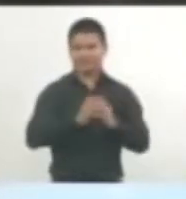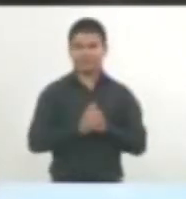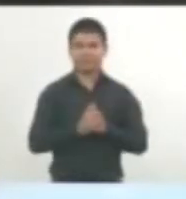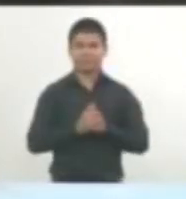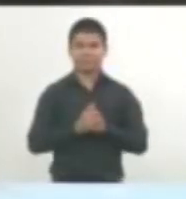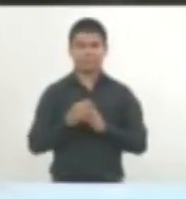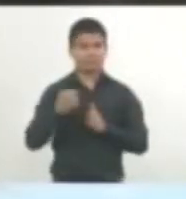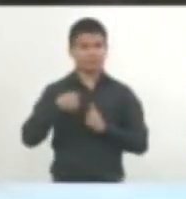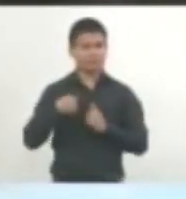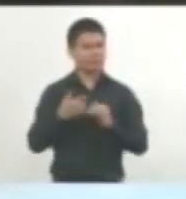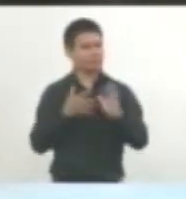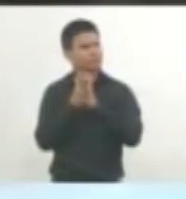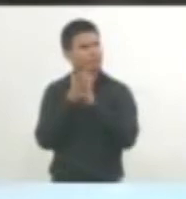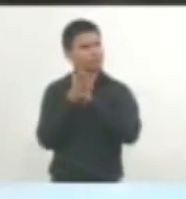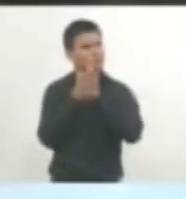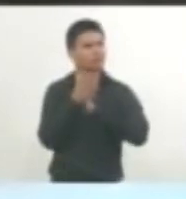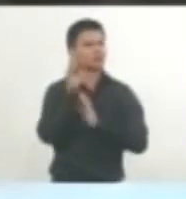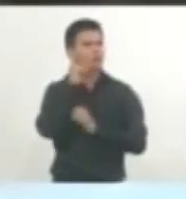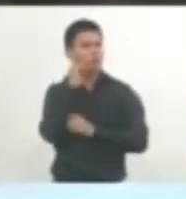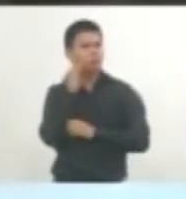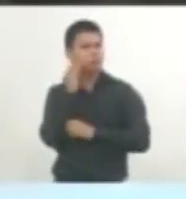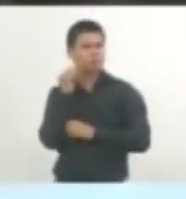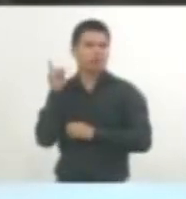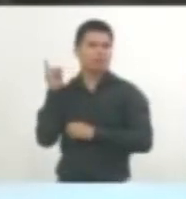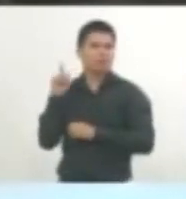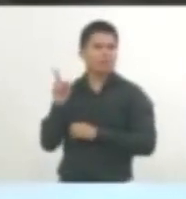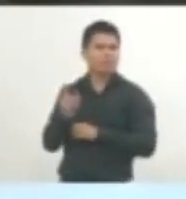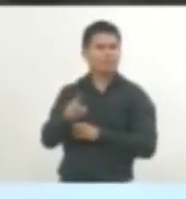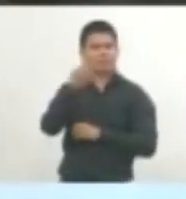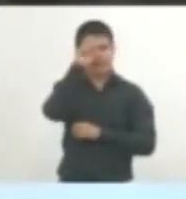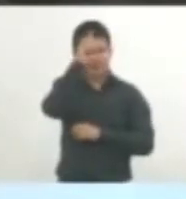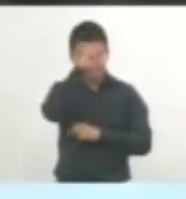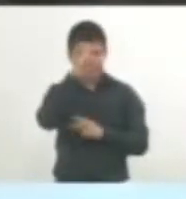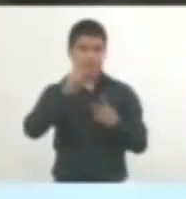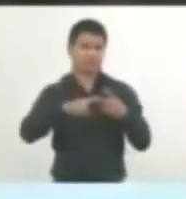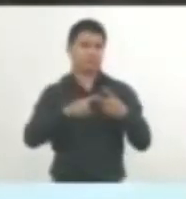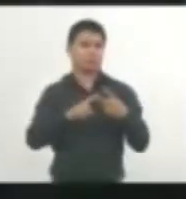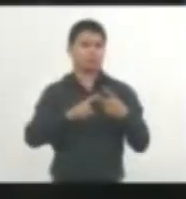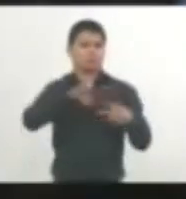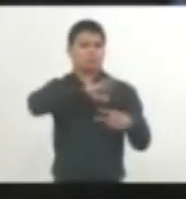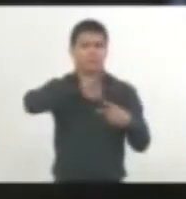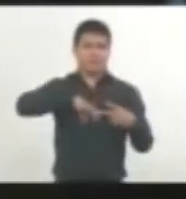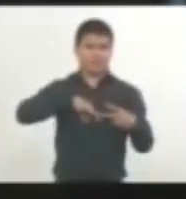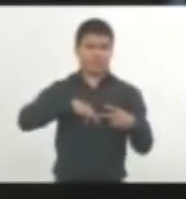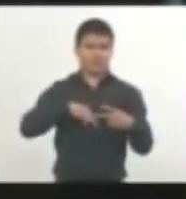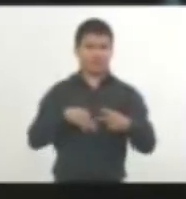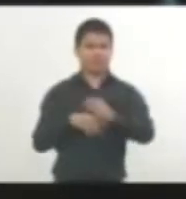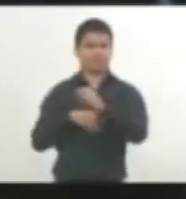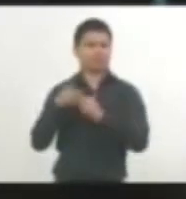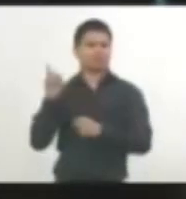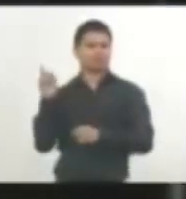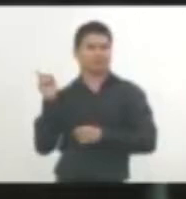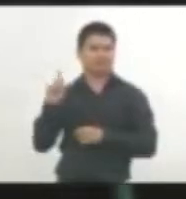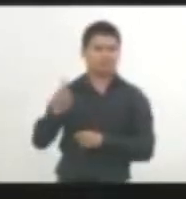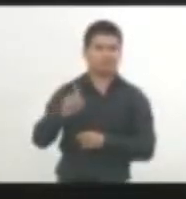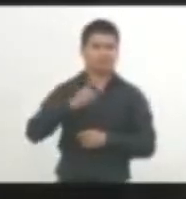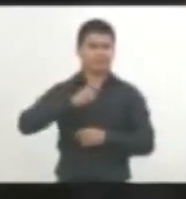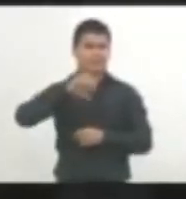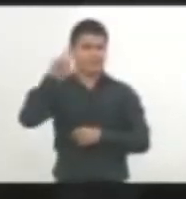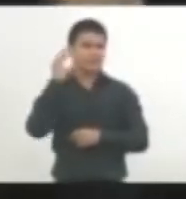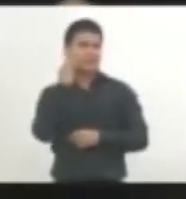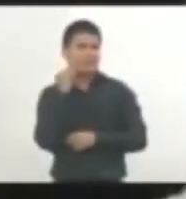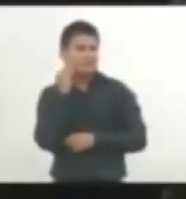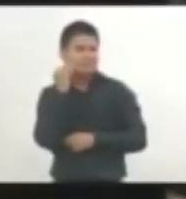Márquez reveló detalles de sus años en el banquillo blanco y español, de su rol como líder, experiencias y anécdotas con los